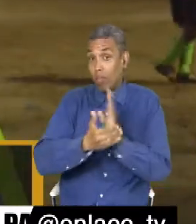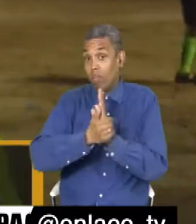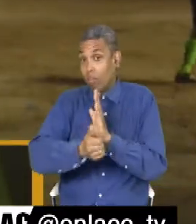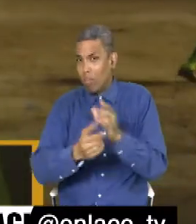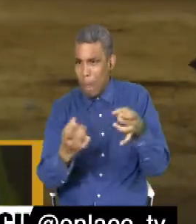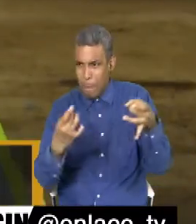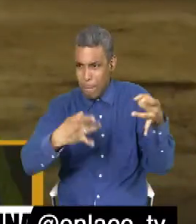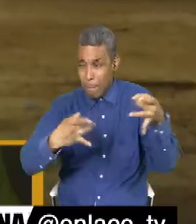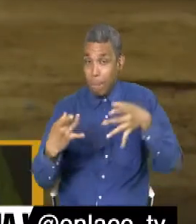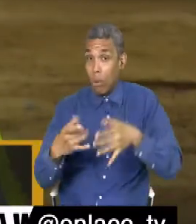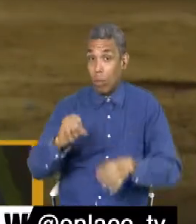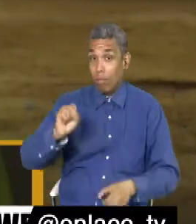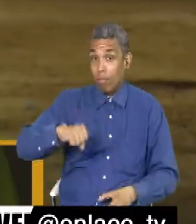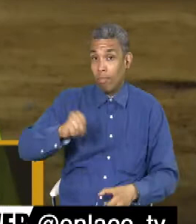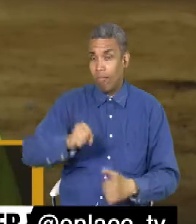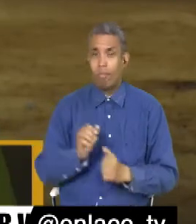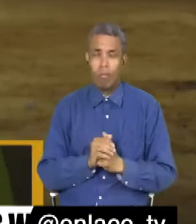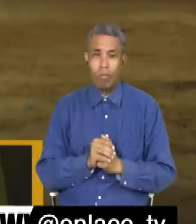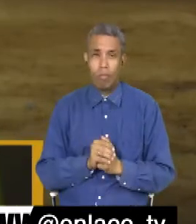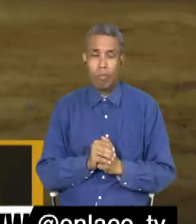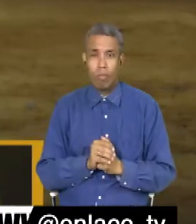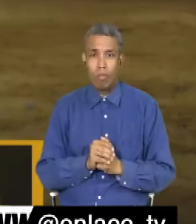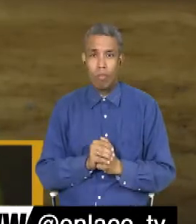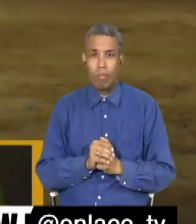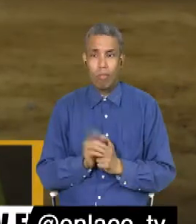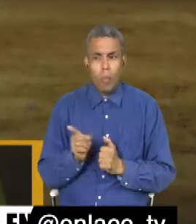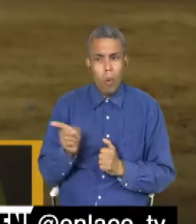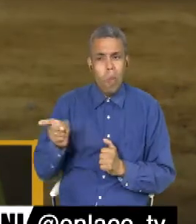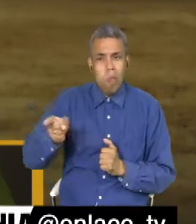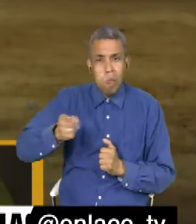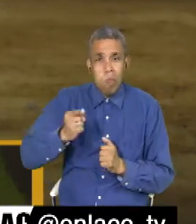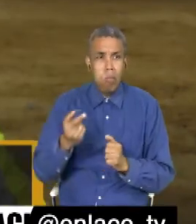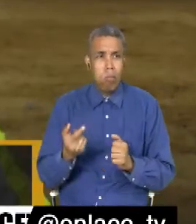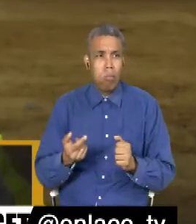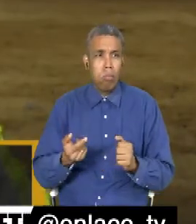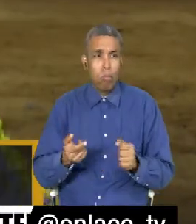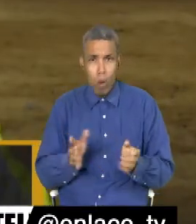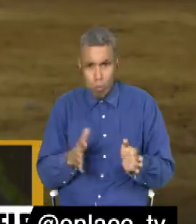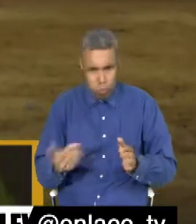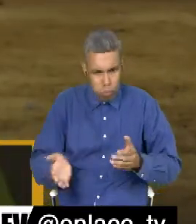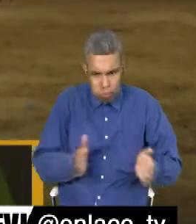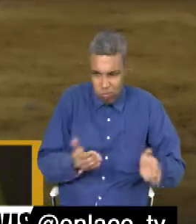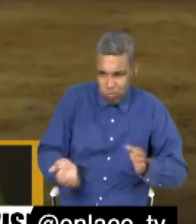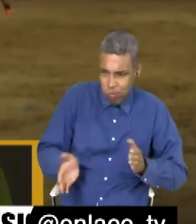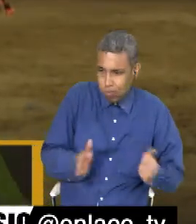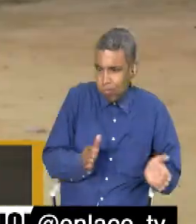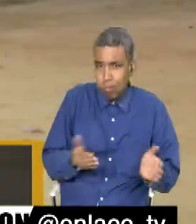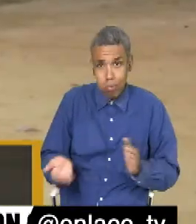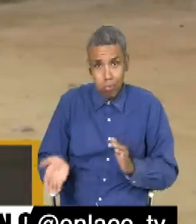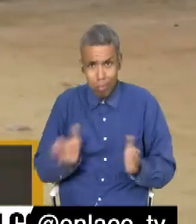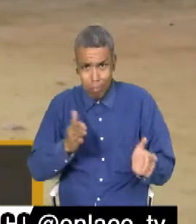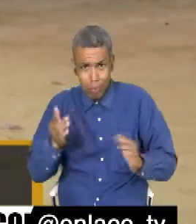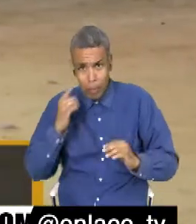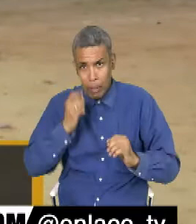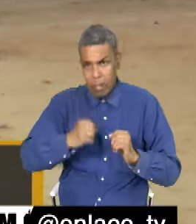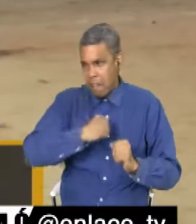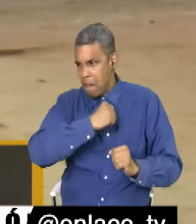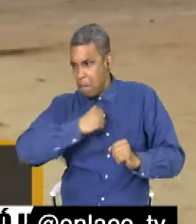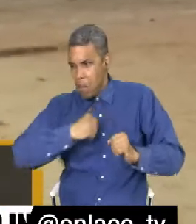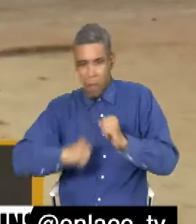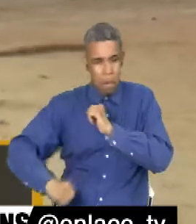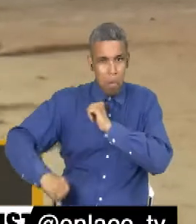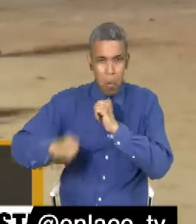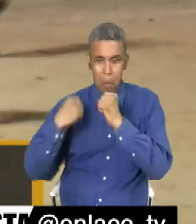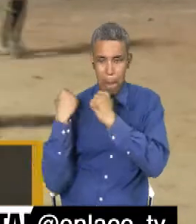bueno, porque aquí se respeta bastante el trato, más que todo, que está que en fútbol es un deporte de contacto y entonces se tienen cuidado de eso para